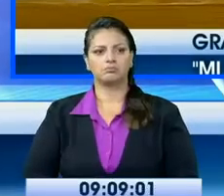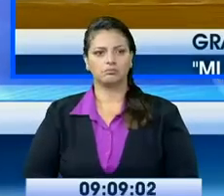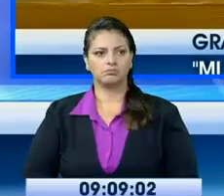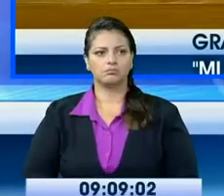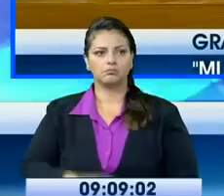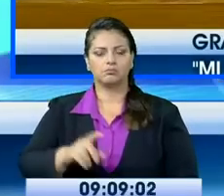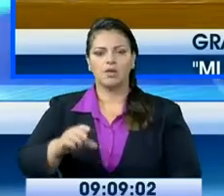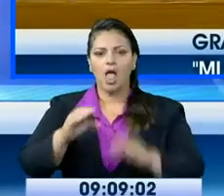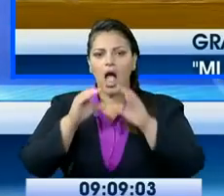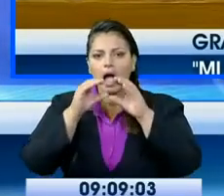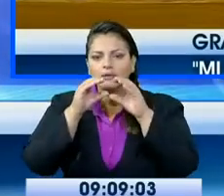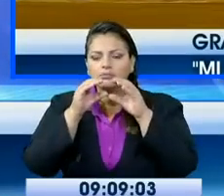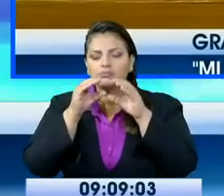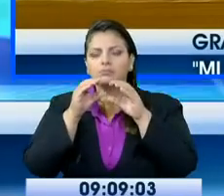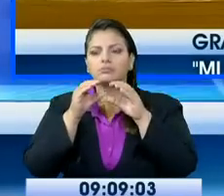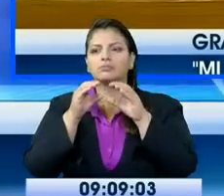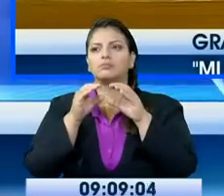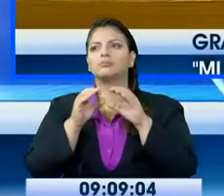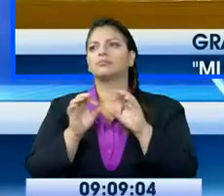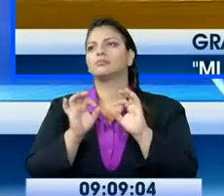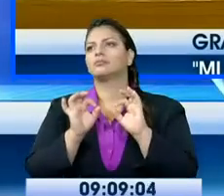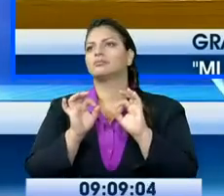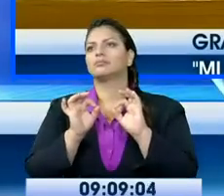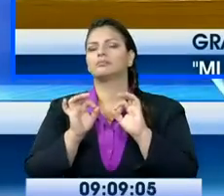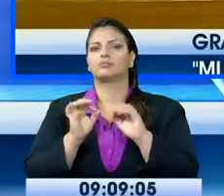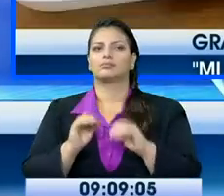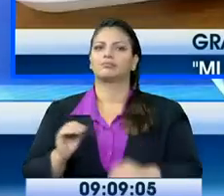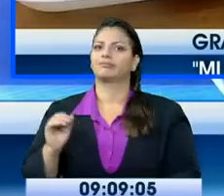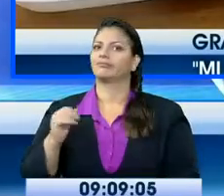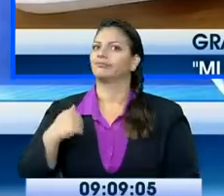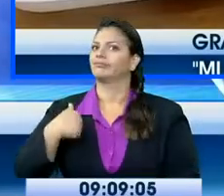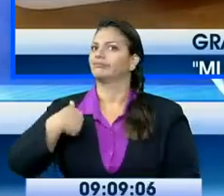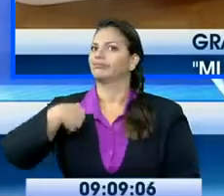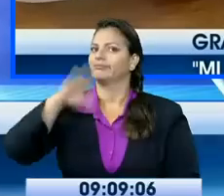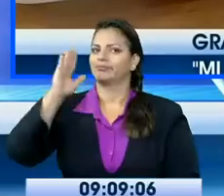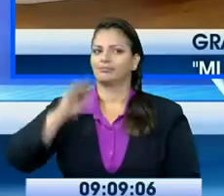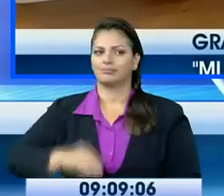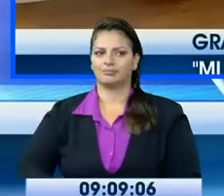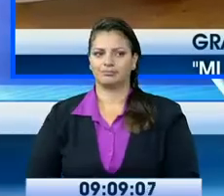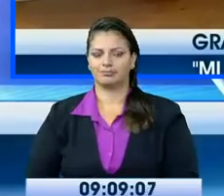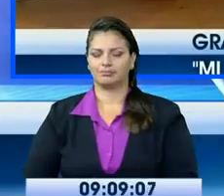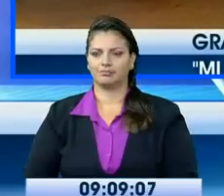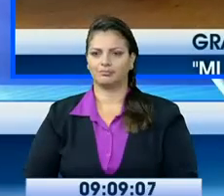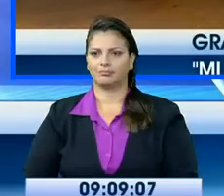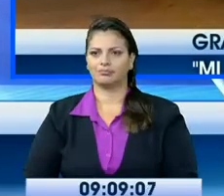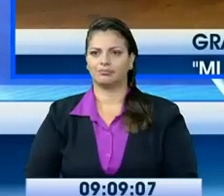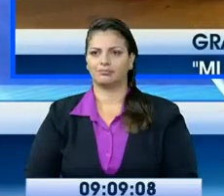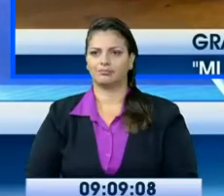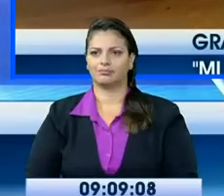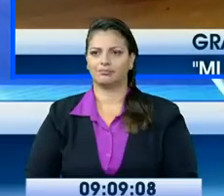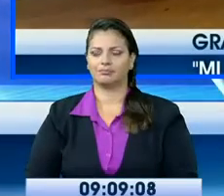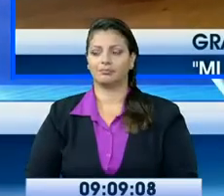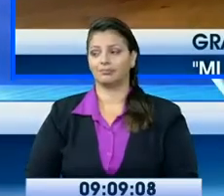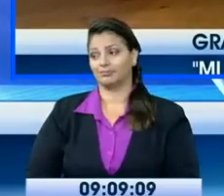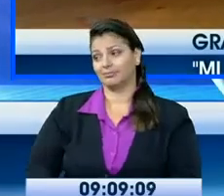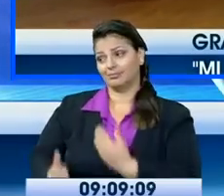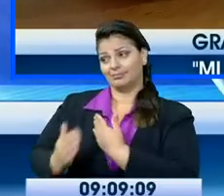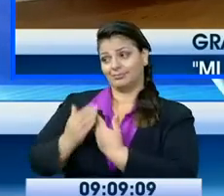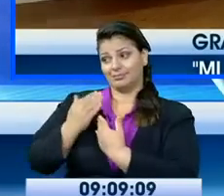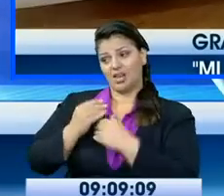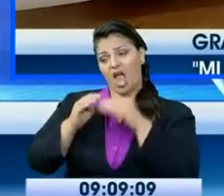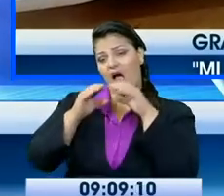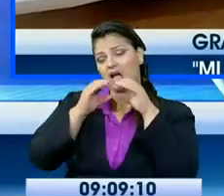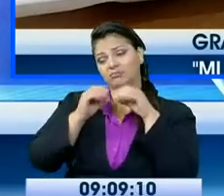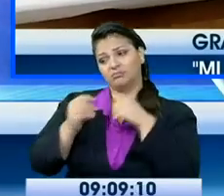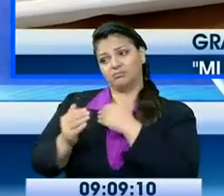espectacular, está espectacular. Es más, el plato con cocho espectacular. Cuando terminemos, bueno, le acepto la invitación, bueno, a los sándwiches de agua. Otra vez, ahí tiene obsesión conmigo.